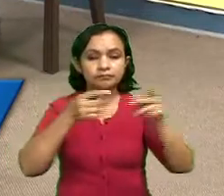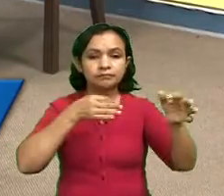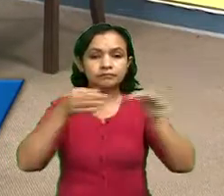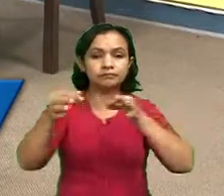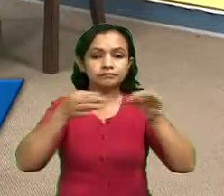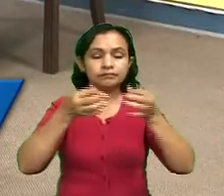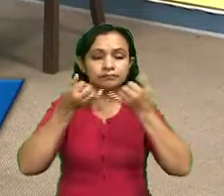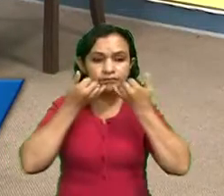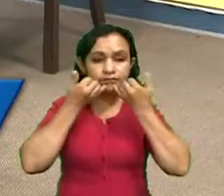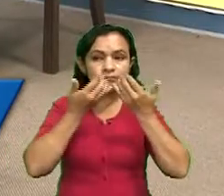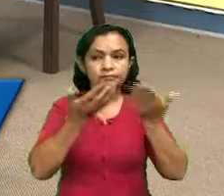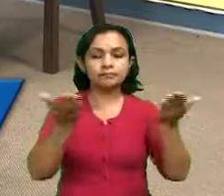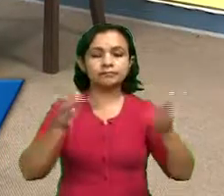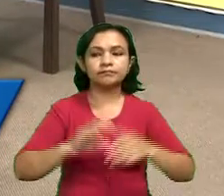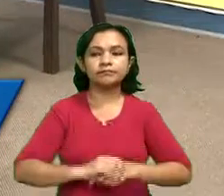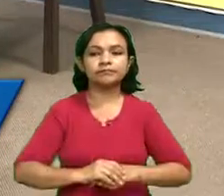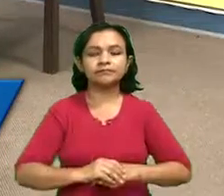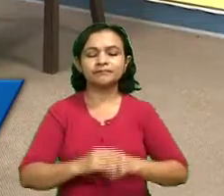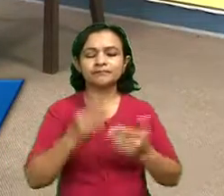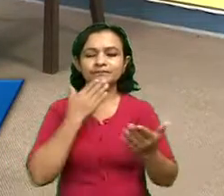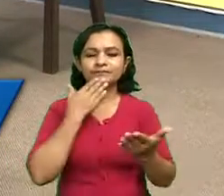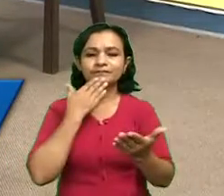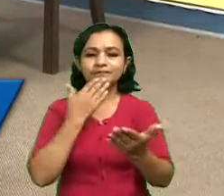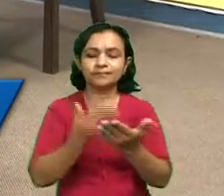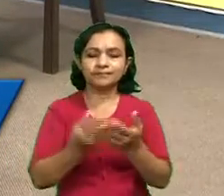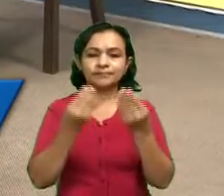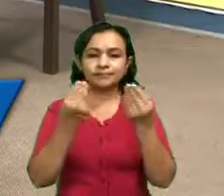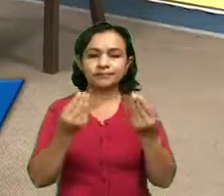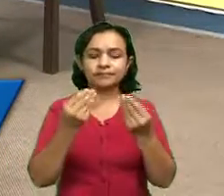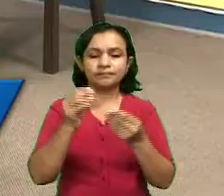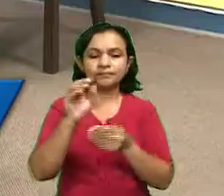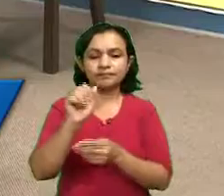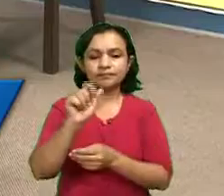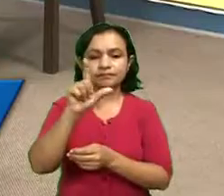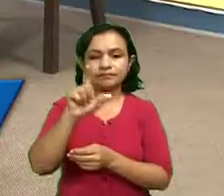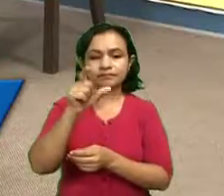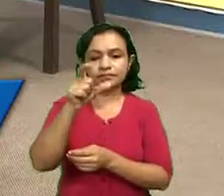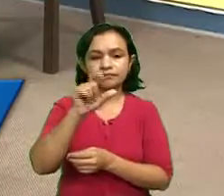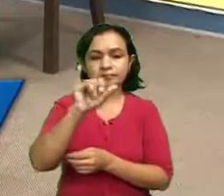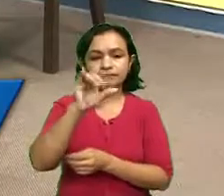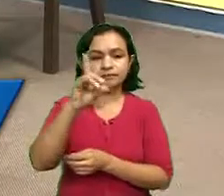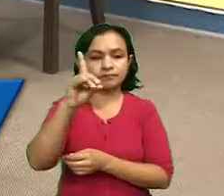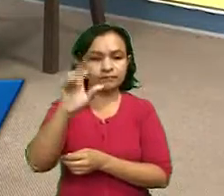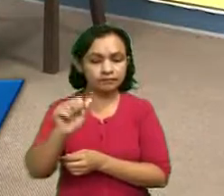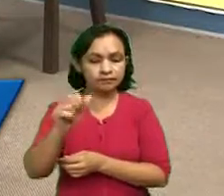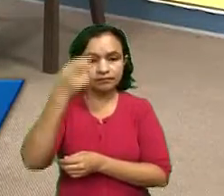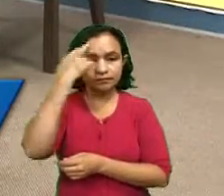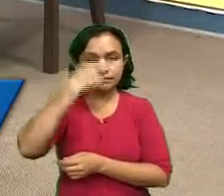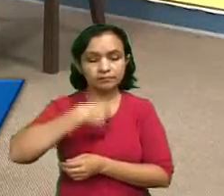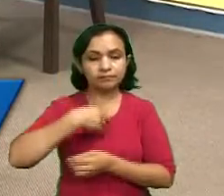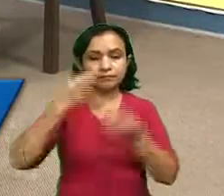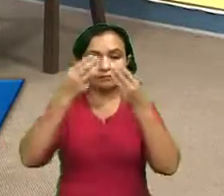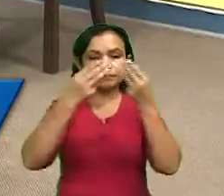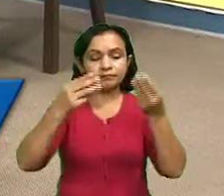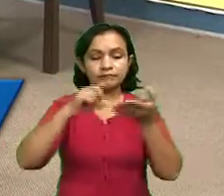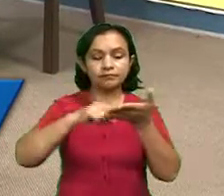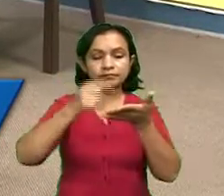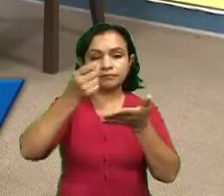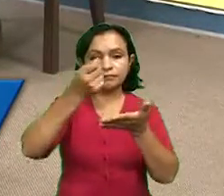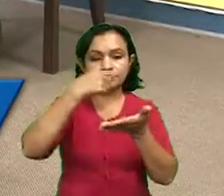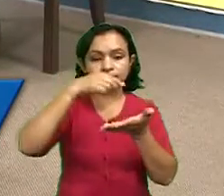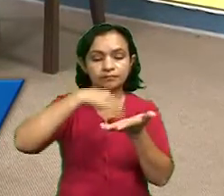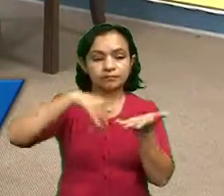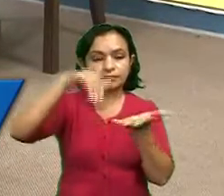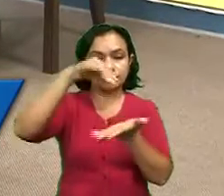dan la información. Ok. Le agradecemos a la licenciada Alexaida Avendaño. Igual, mucho gusto. Responsable de insumos médicos del Centro de